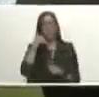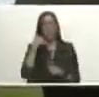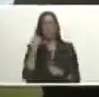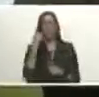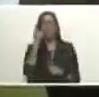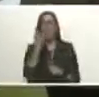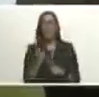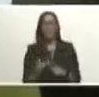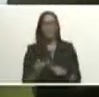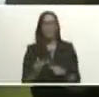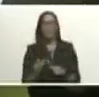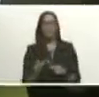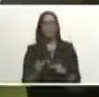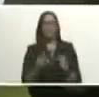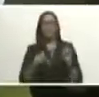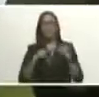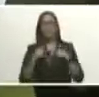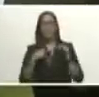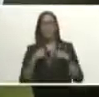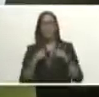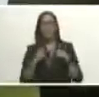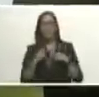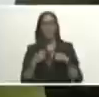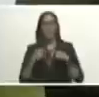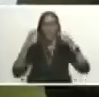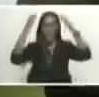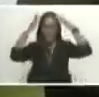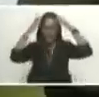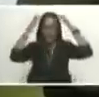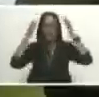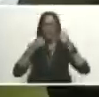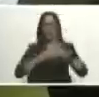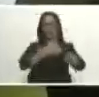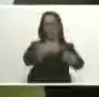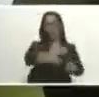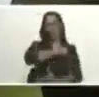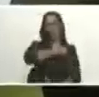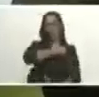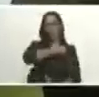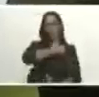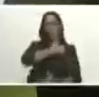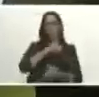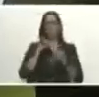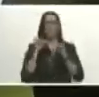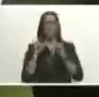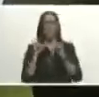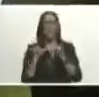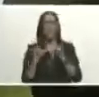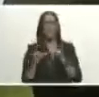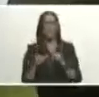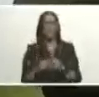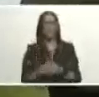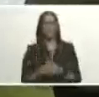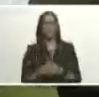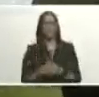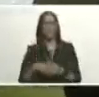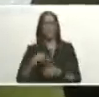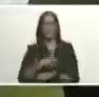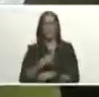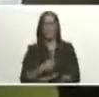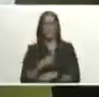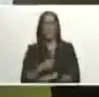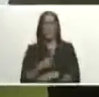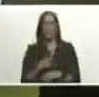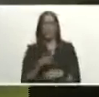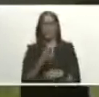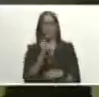persona que comercializaba cascos, escudos. Vea, el mismo fondo. Esto era totalmente financiado, estas no son